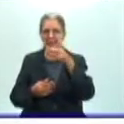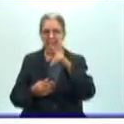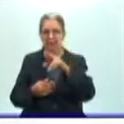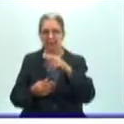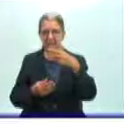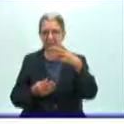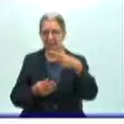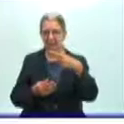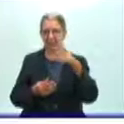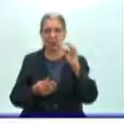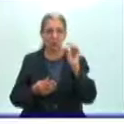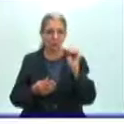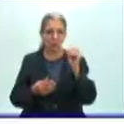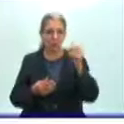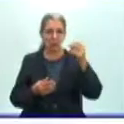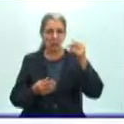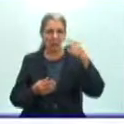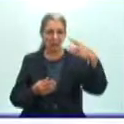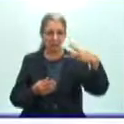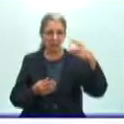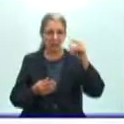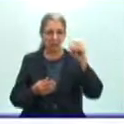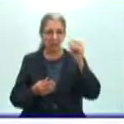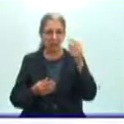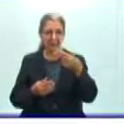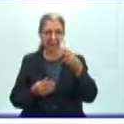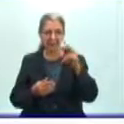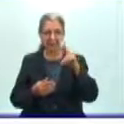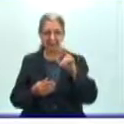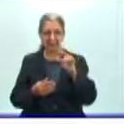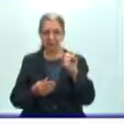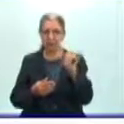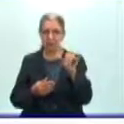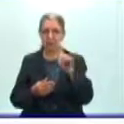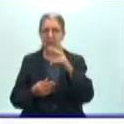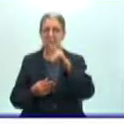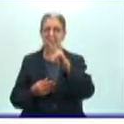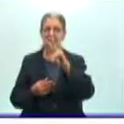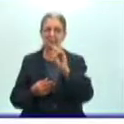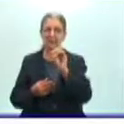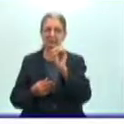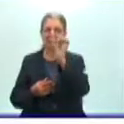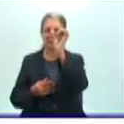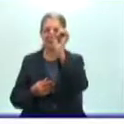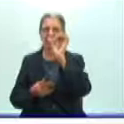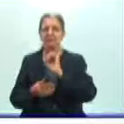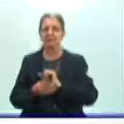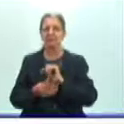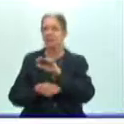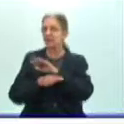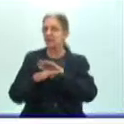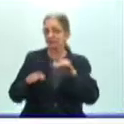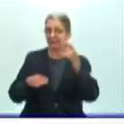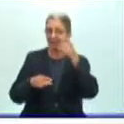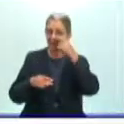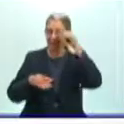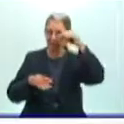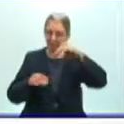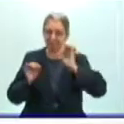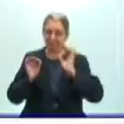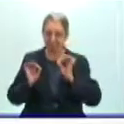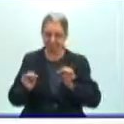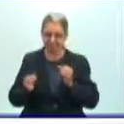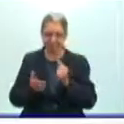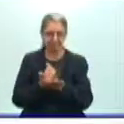ángulo OPR es también de 20 grados. Y ahora sí has terminado